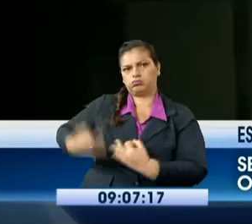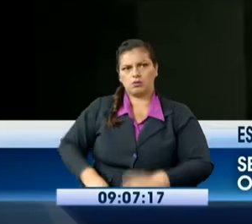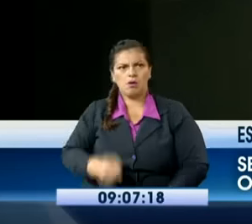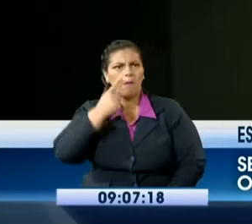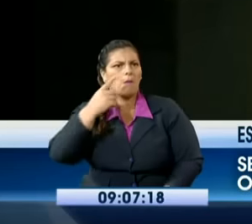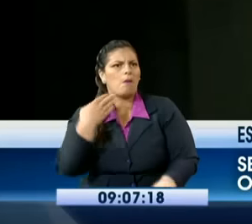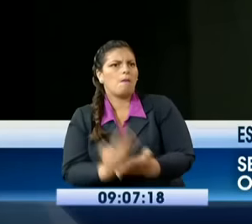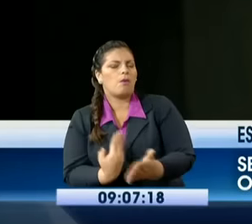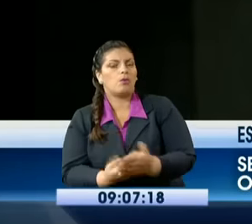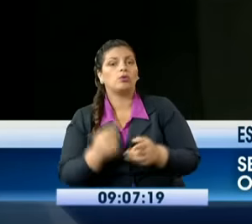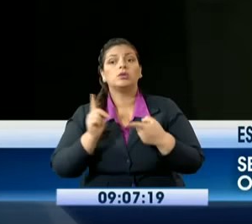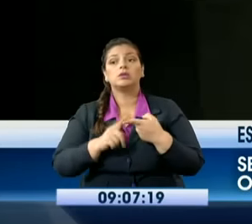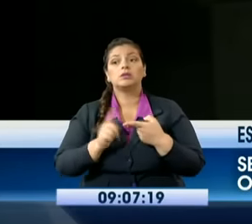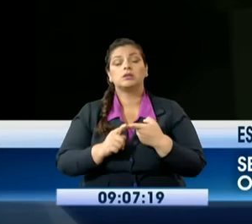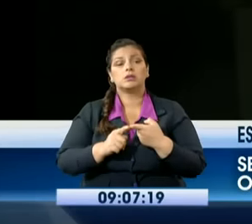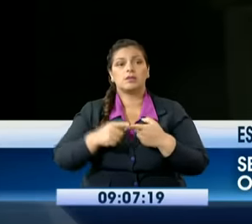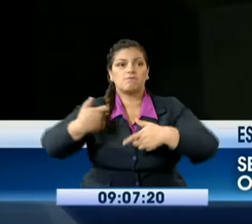droga.